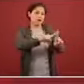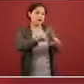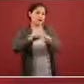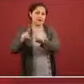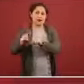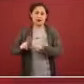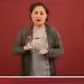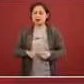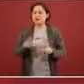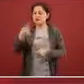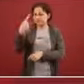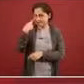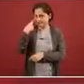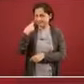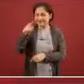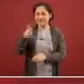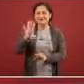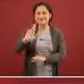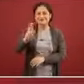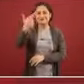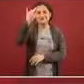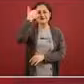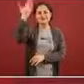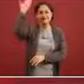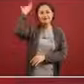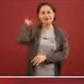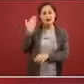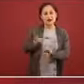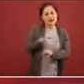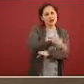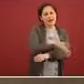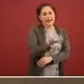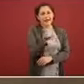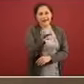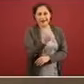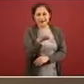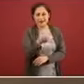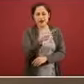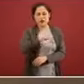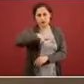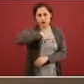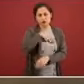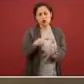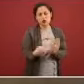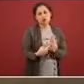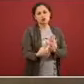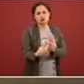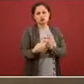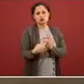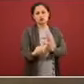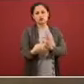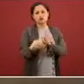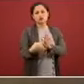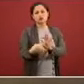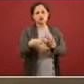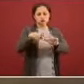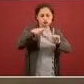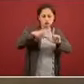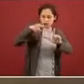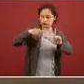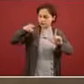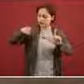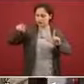parches. Recordarán que desde enero, cuando presentábamos continuamente la tabla de